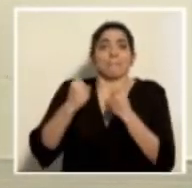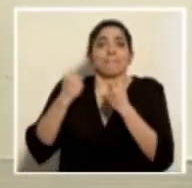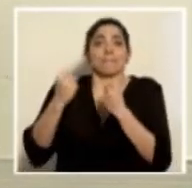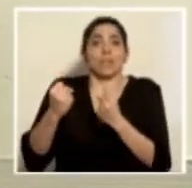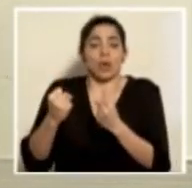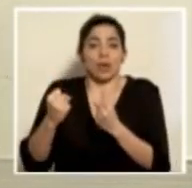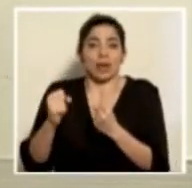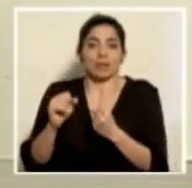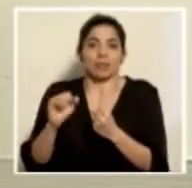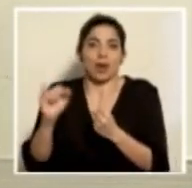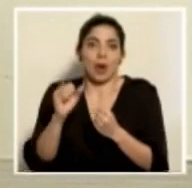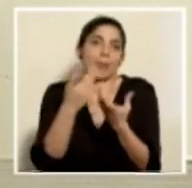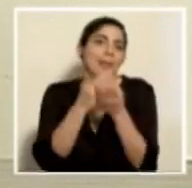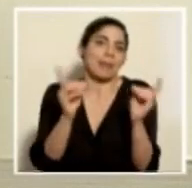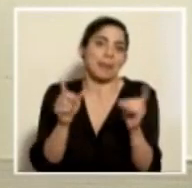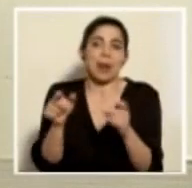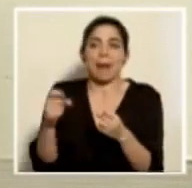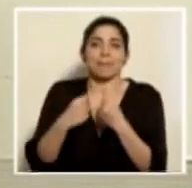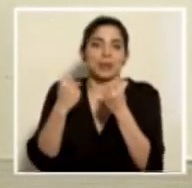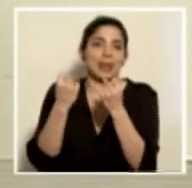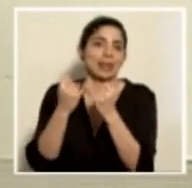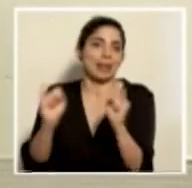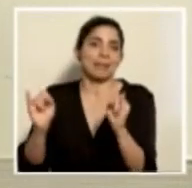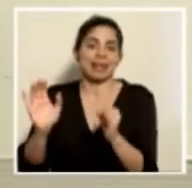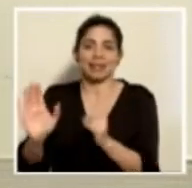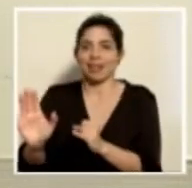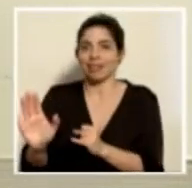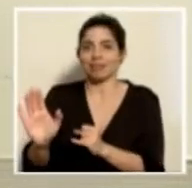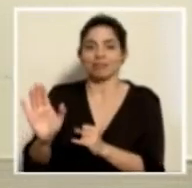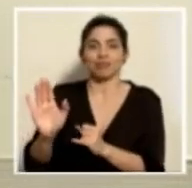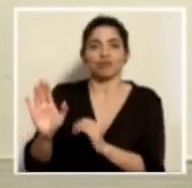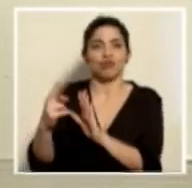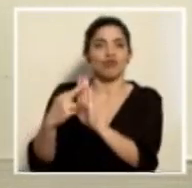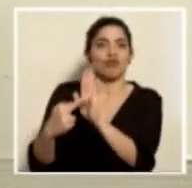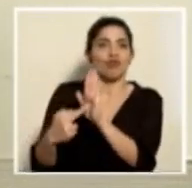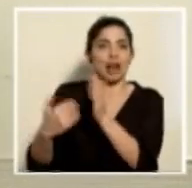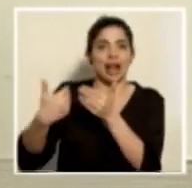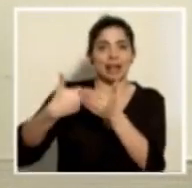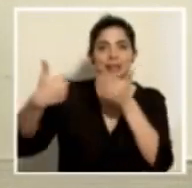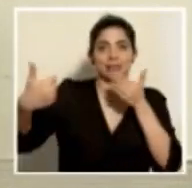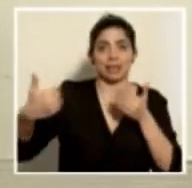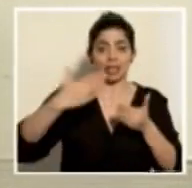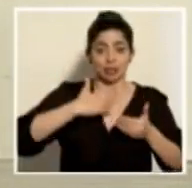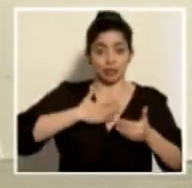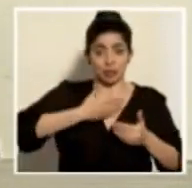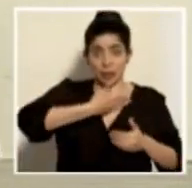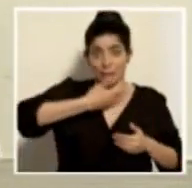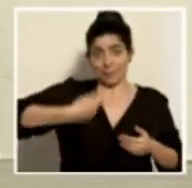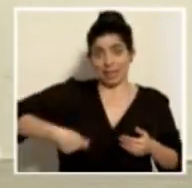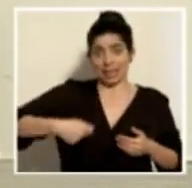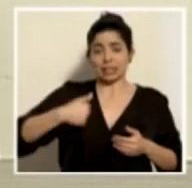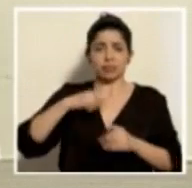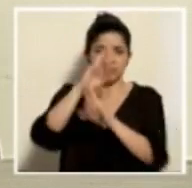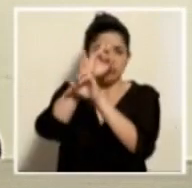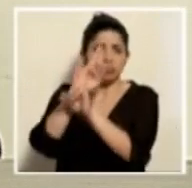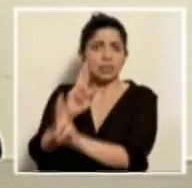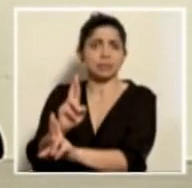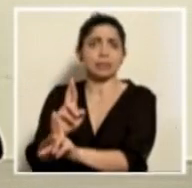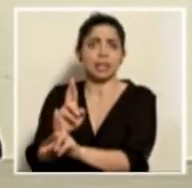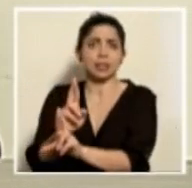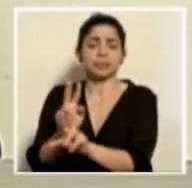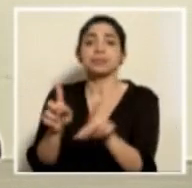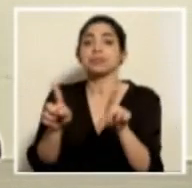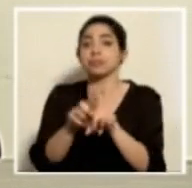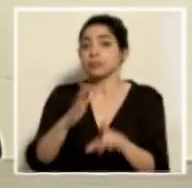lo estipula una democracia, un poder independiente que tiene sus reglas, y yo en mi posición de presidente las respeto.